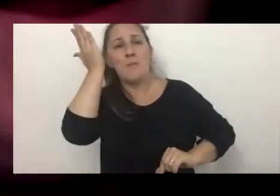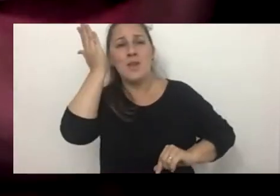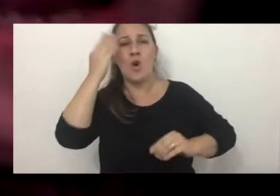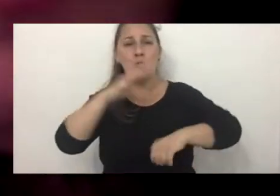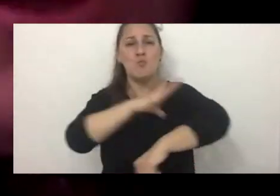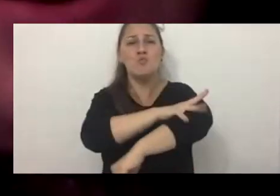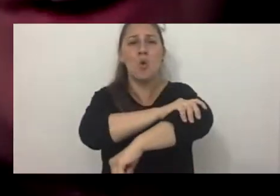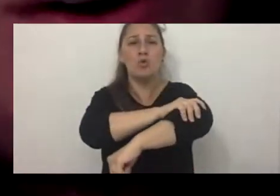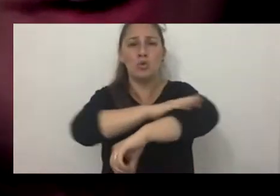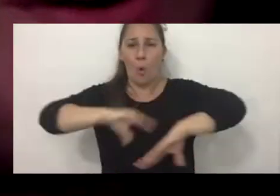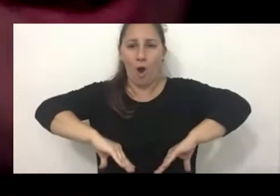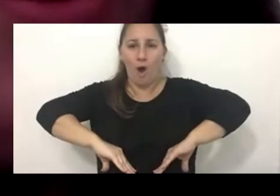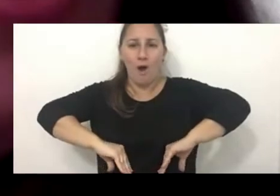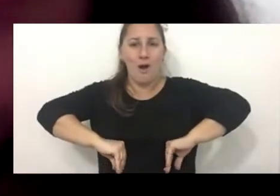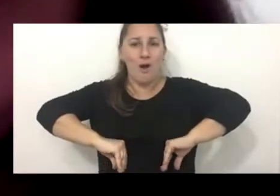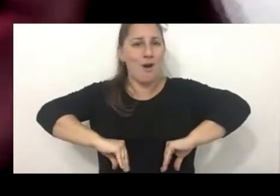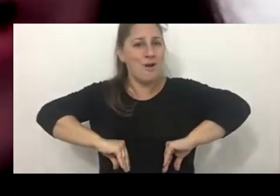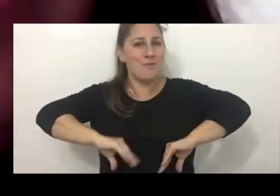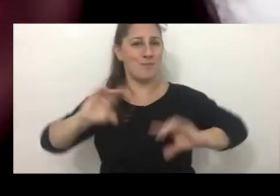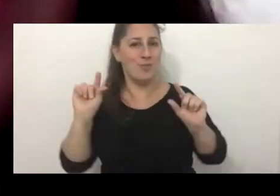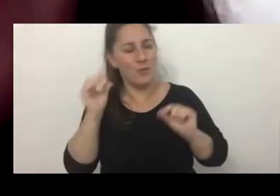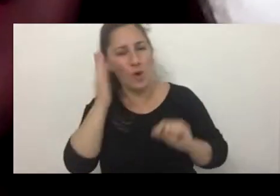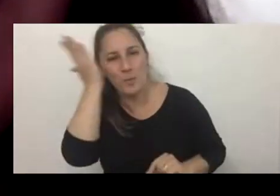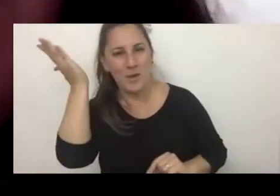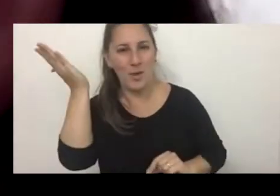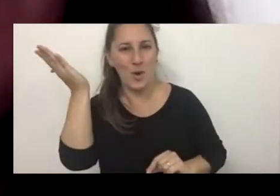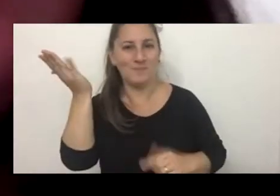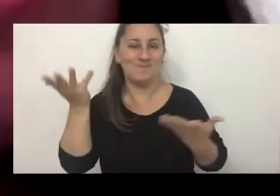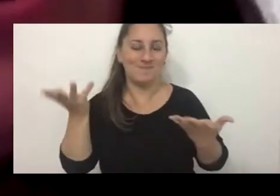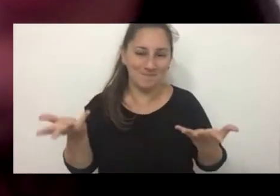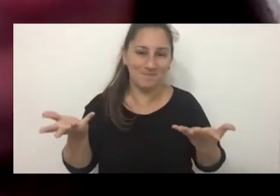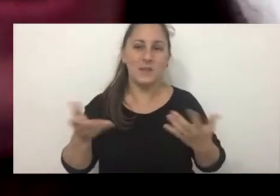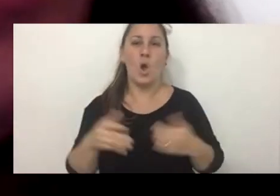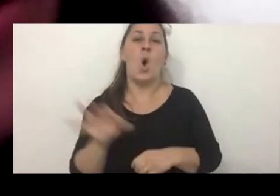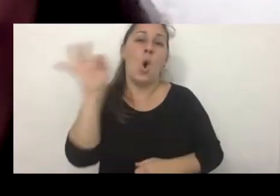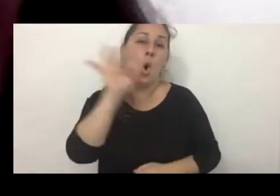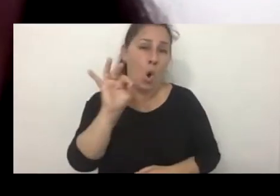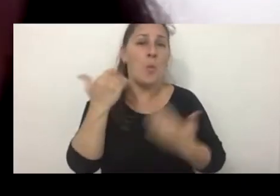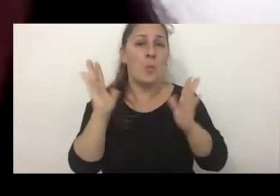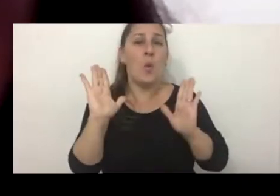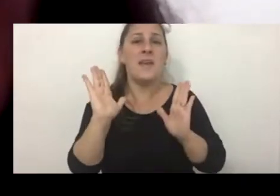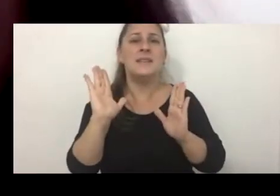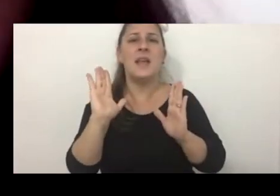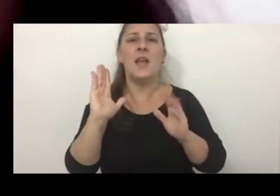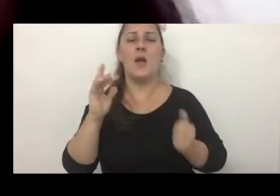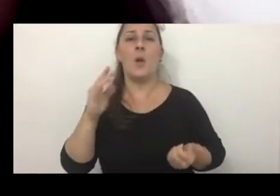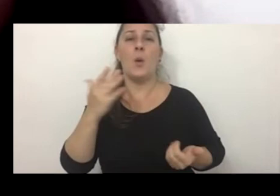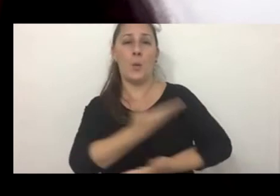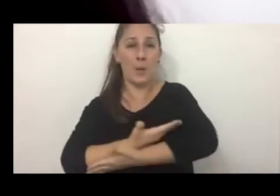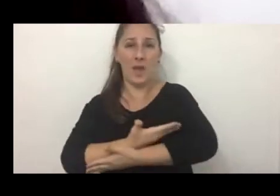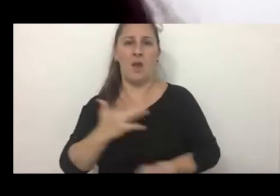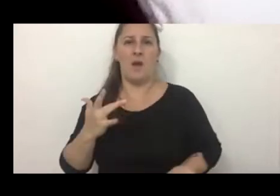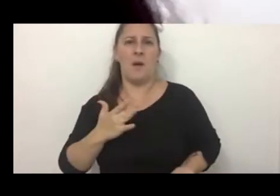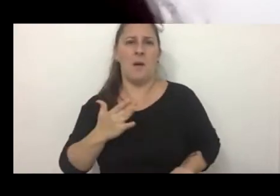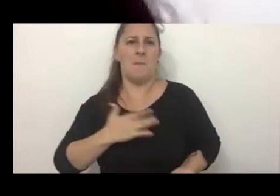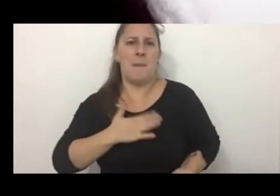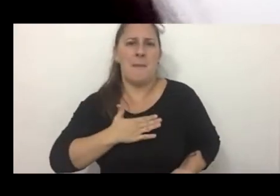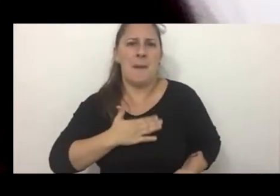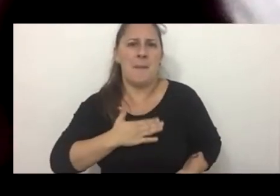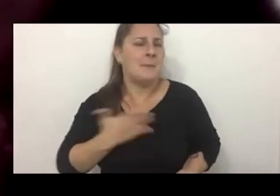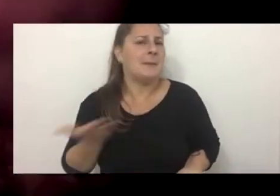la mujer, que puede tener efectos no deseados, como por ejemplo que frene el trabajo de parto y no progrese, porque la